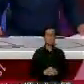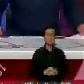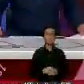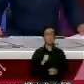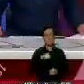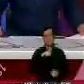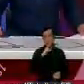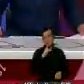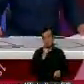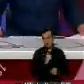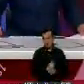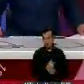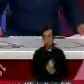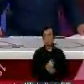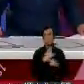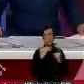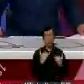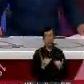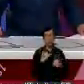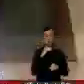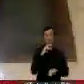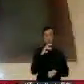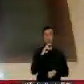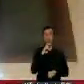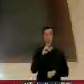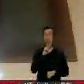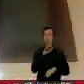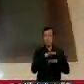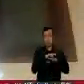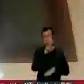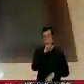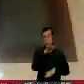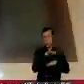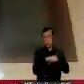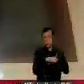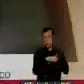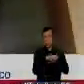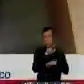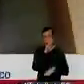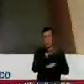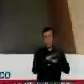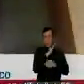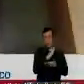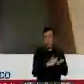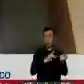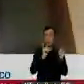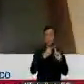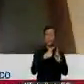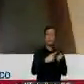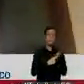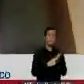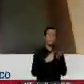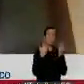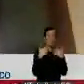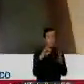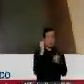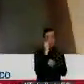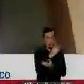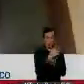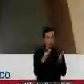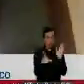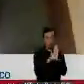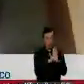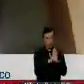Así es, efectivamente, Fabricio. Para el día de hoy, a las 15:30, está previsto ya el primer debate. Se hizo ya el informe de esta